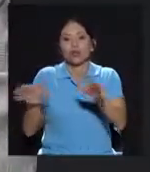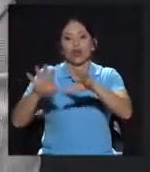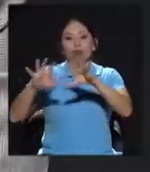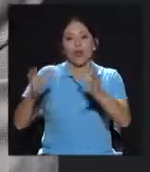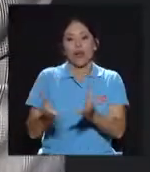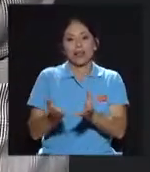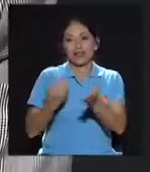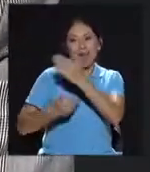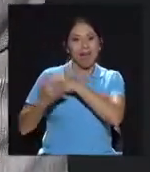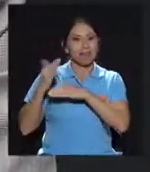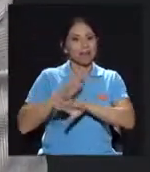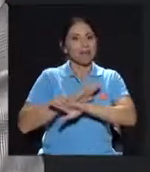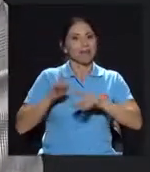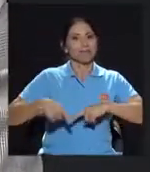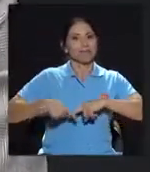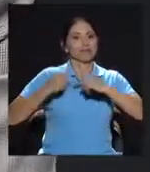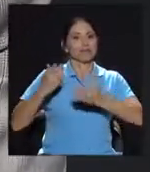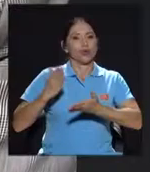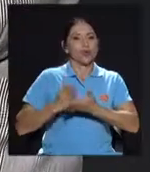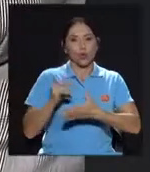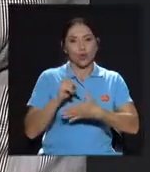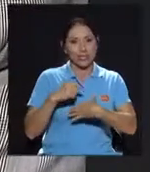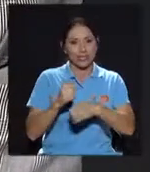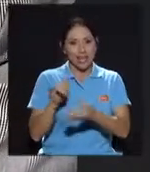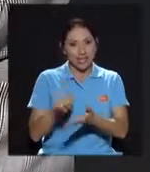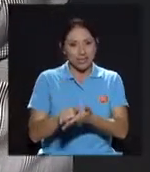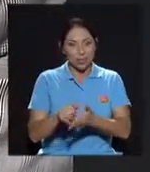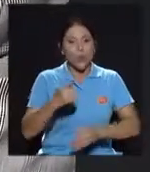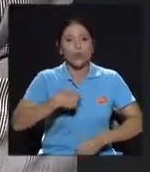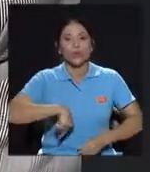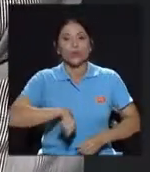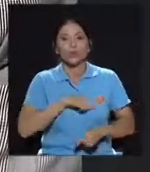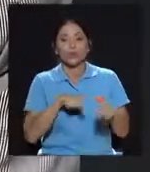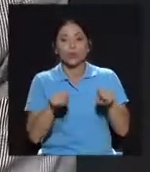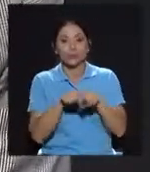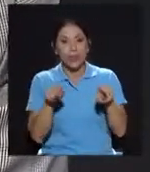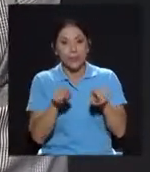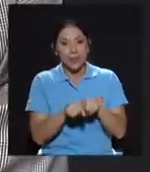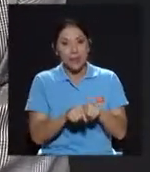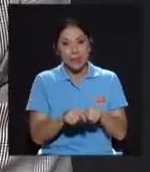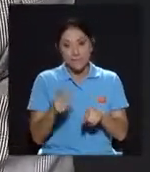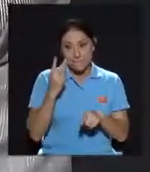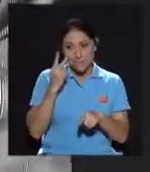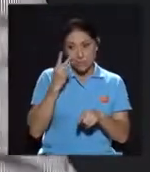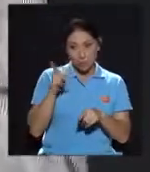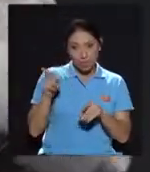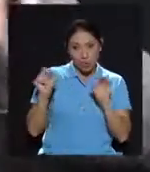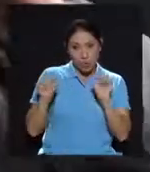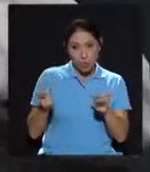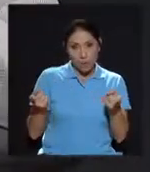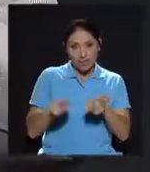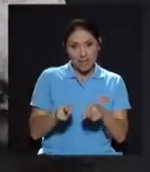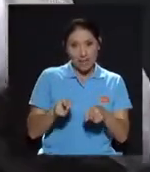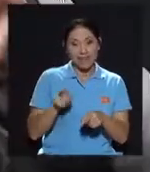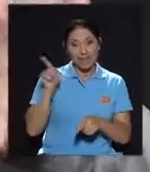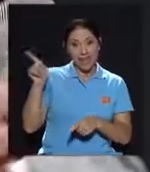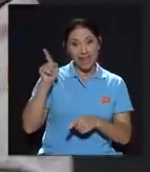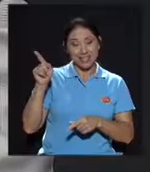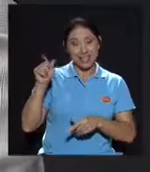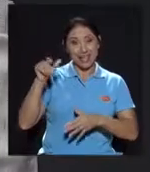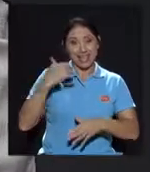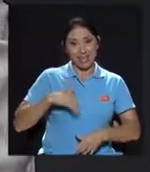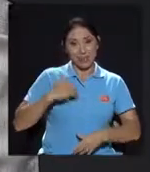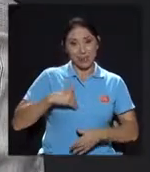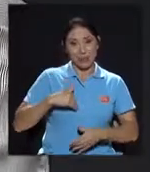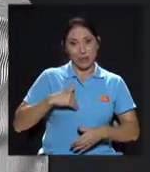entonces nosotros tenemos el mérito además de haber visualizado un mecanismo y de que en buenos aires aunque no se estableció ningún